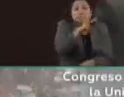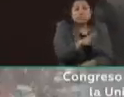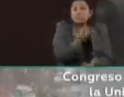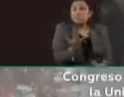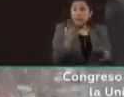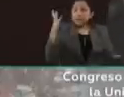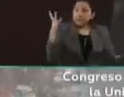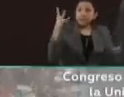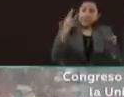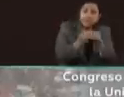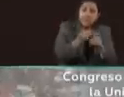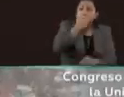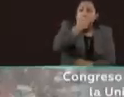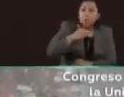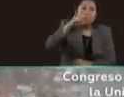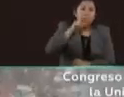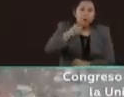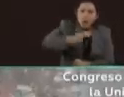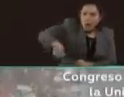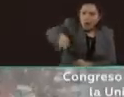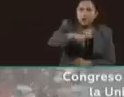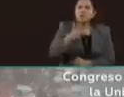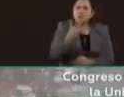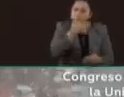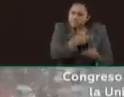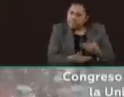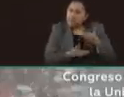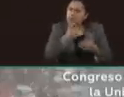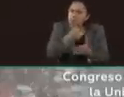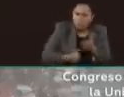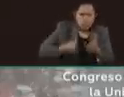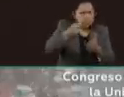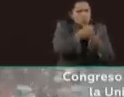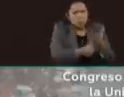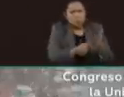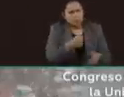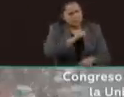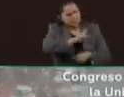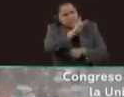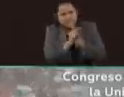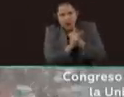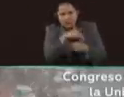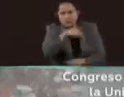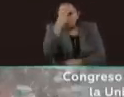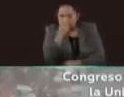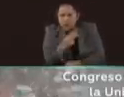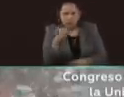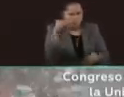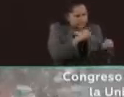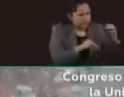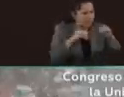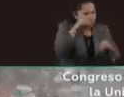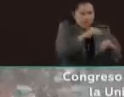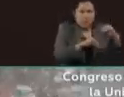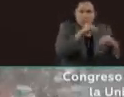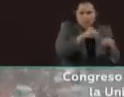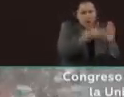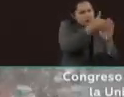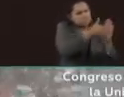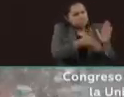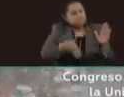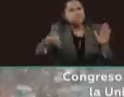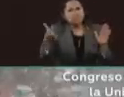de nuestra historia, quienes con su lucha han construido la nación que hoy tenemos. Hoy, a 3 meses de